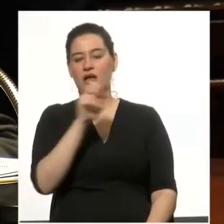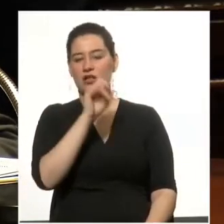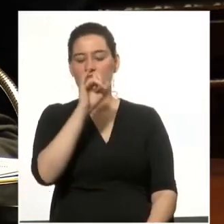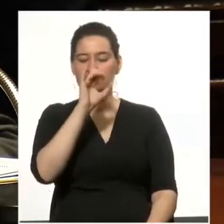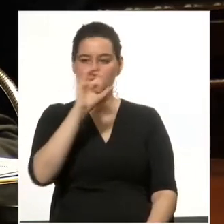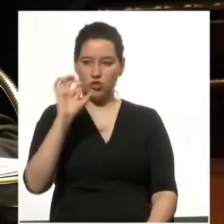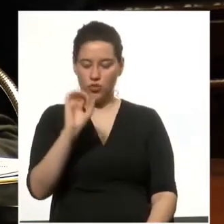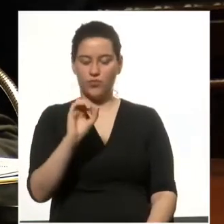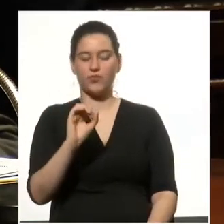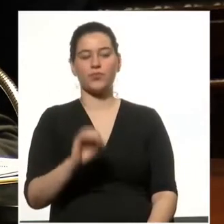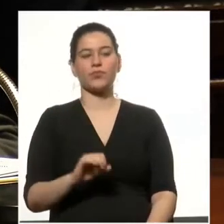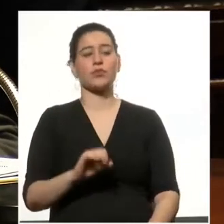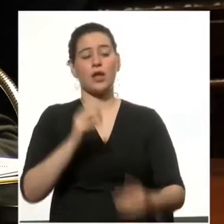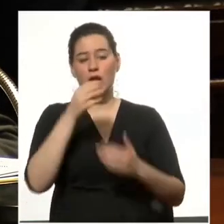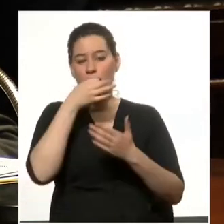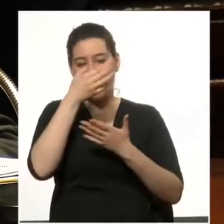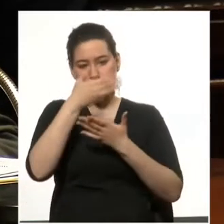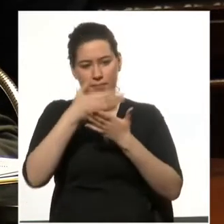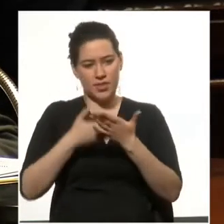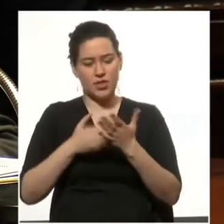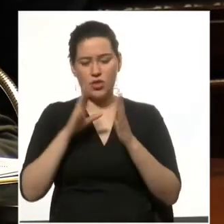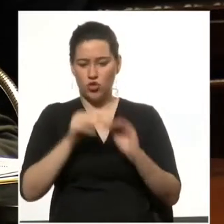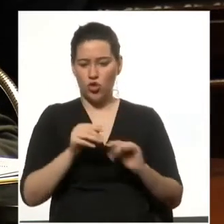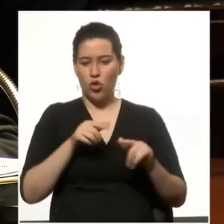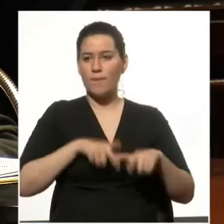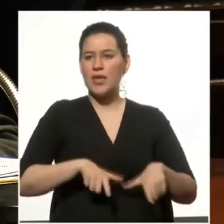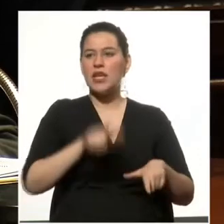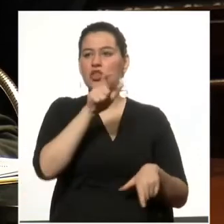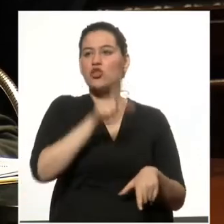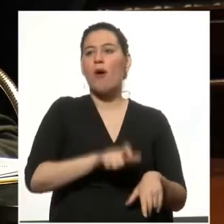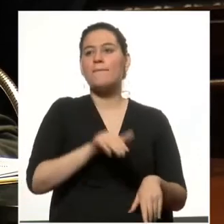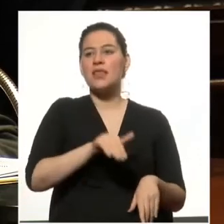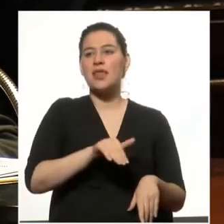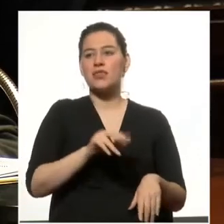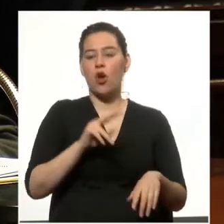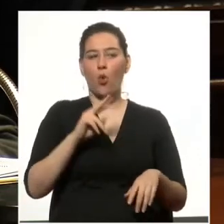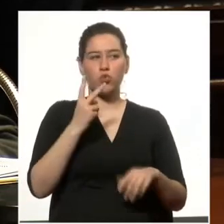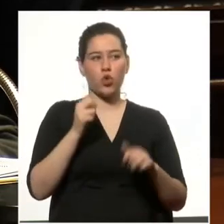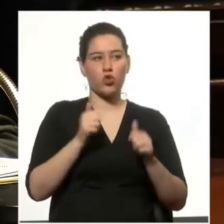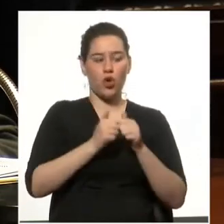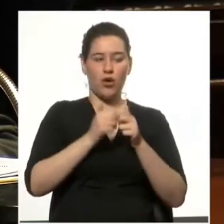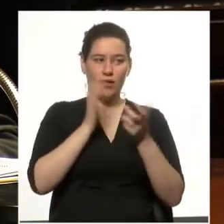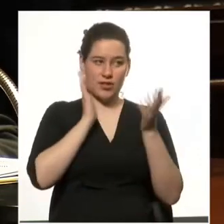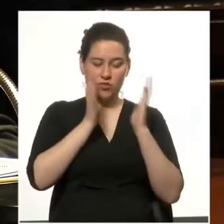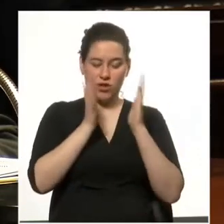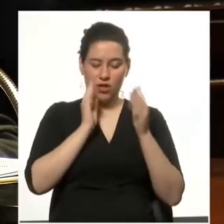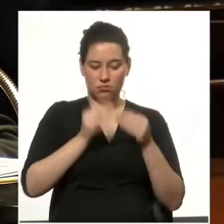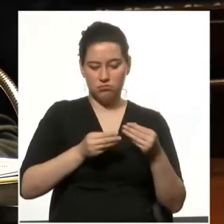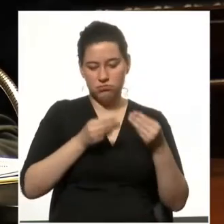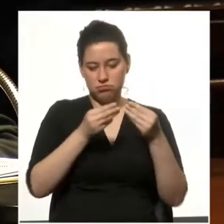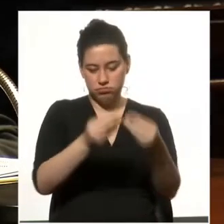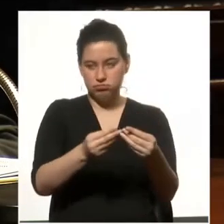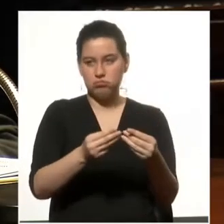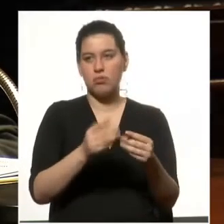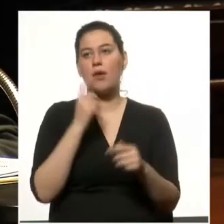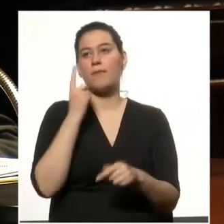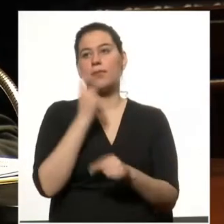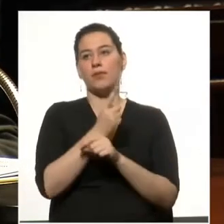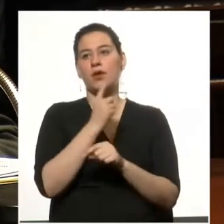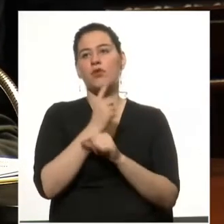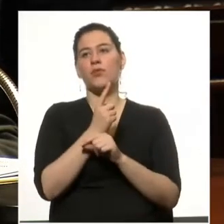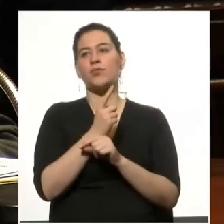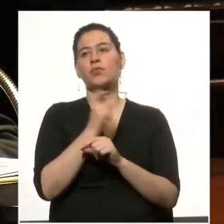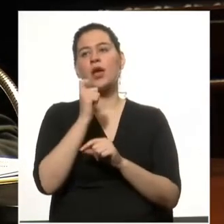Todo el expediente lo entregó el ministro Menéndez con 2 de sus asesores. En primer término lo